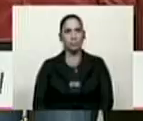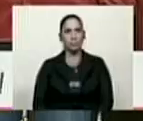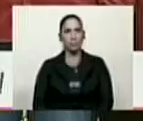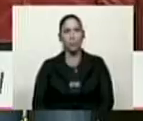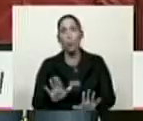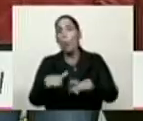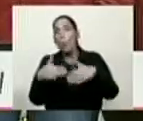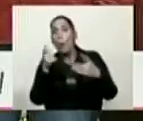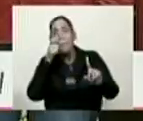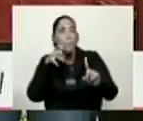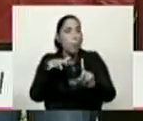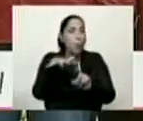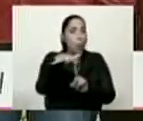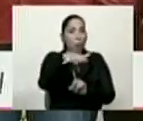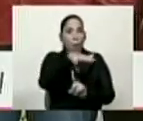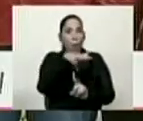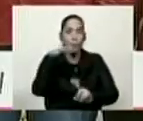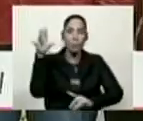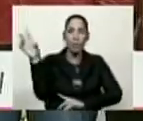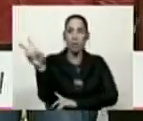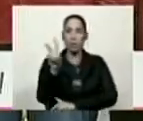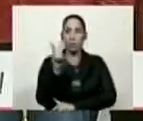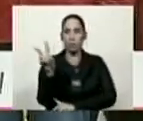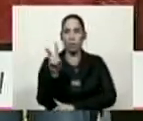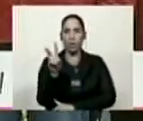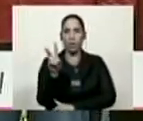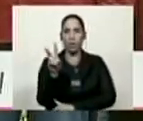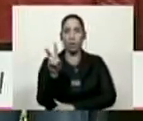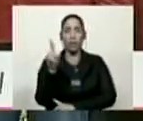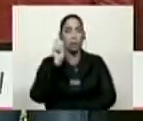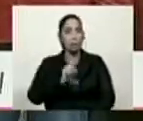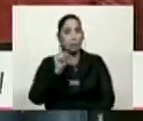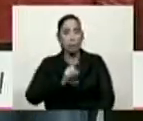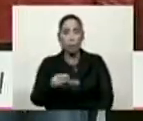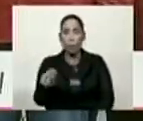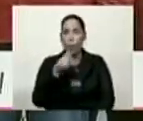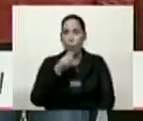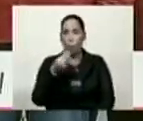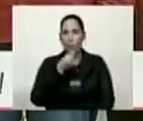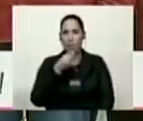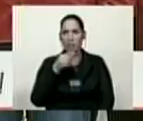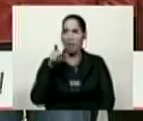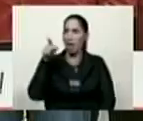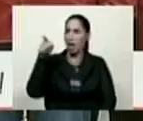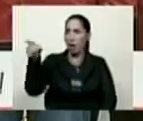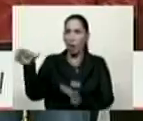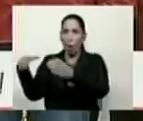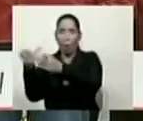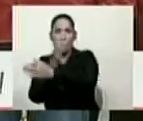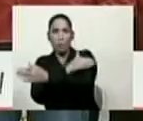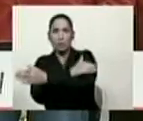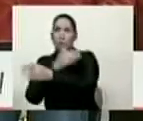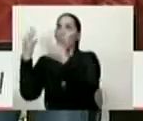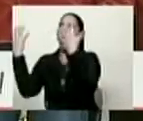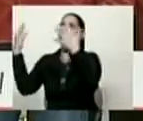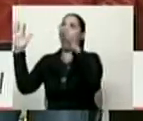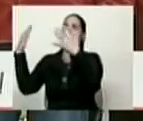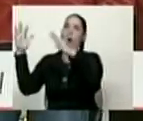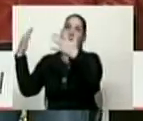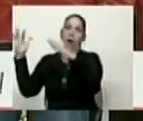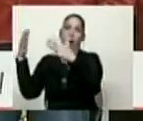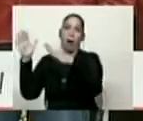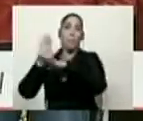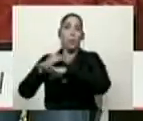Cuando el pueblo de Venezuela requiere alimentos y ellos aplauden la derecha venezolana porque